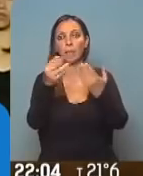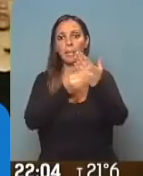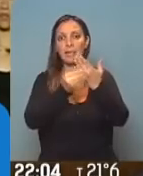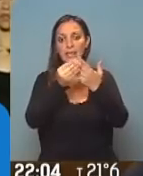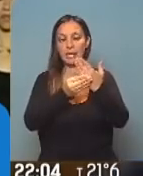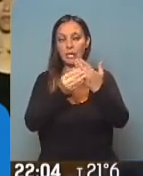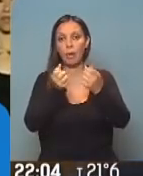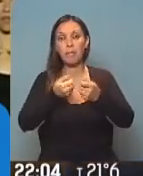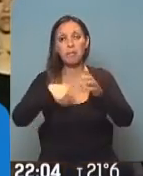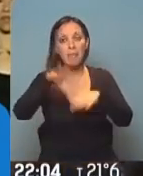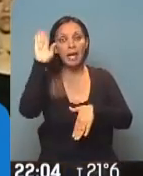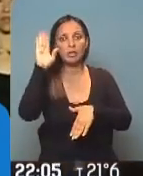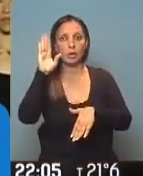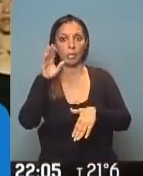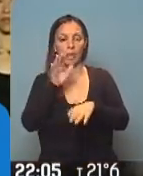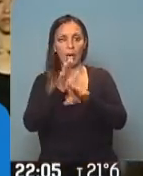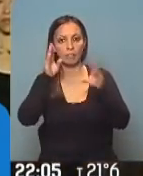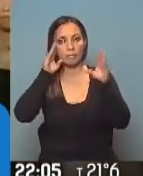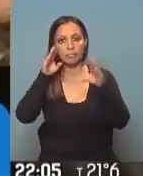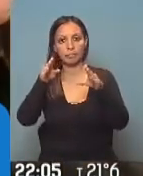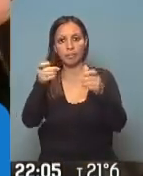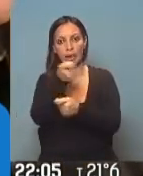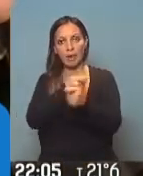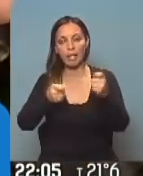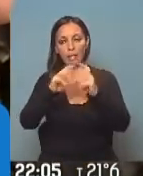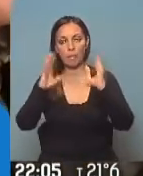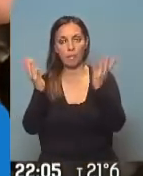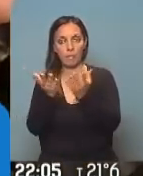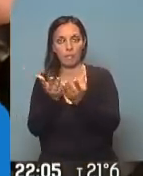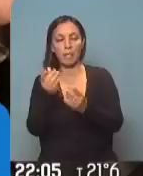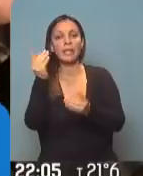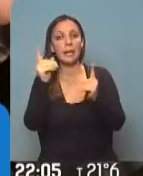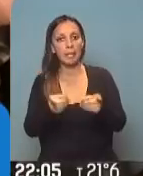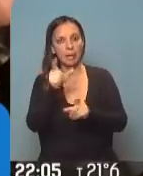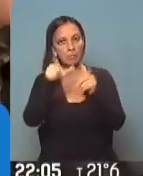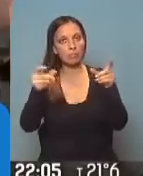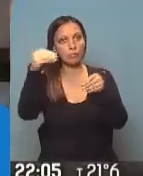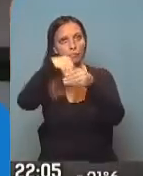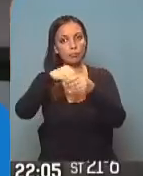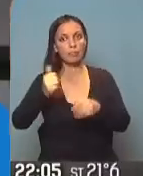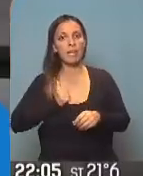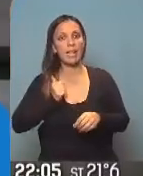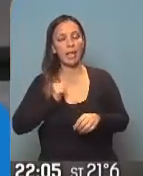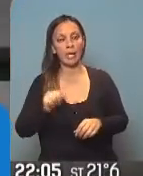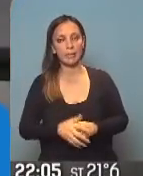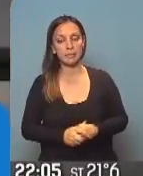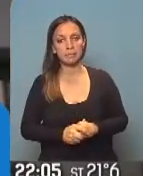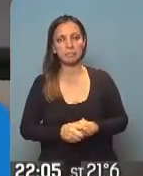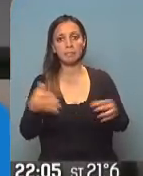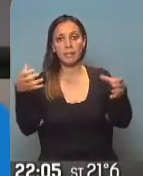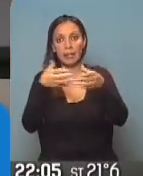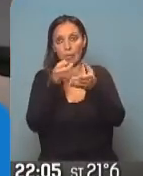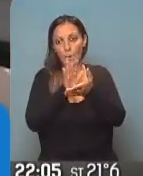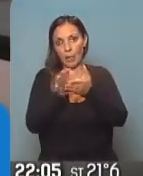marcado perfil neoliberal en lo económico y una fuerte presencia militar. El nuevo equipo que desembarcará en el Palacio del